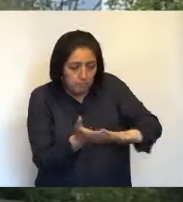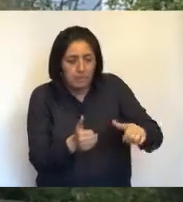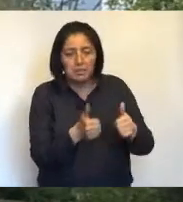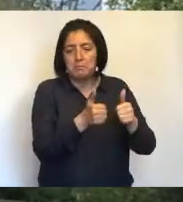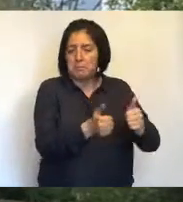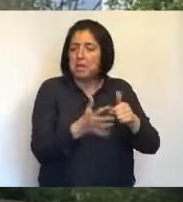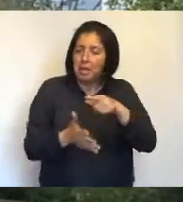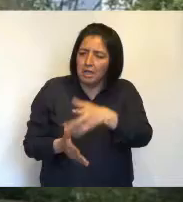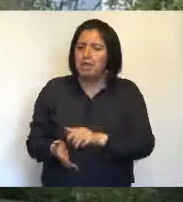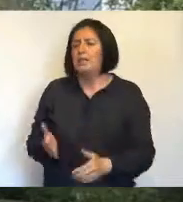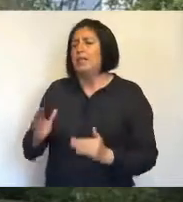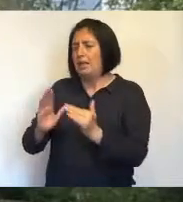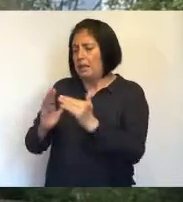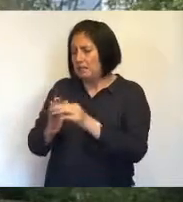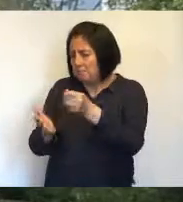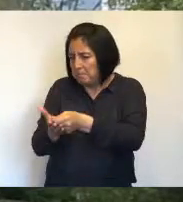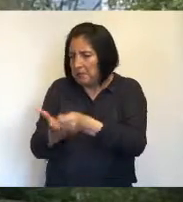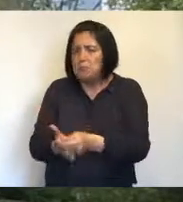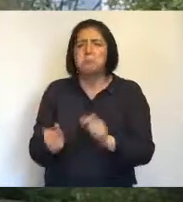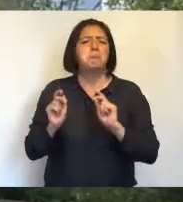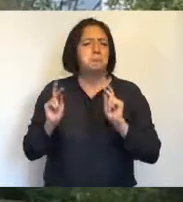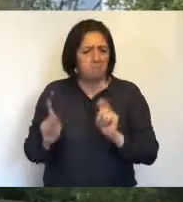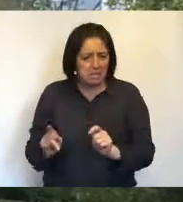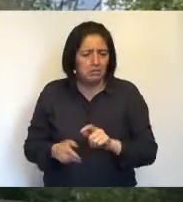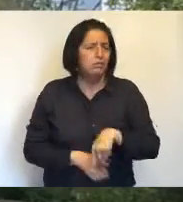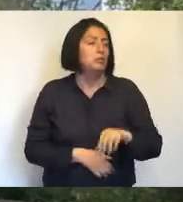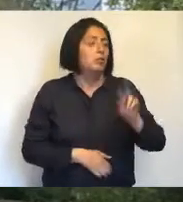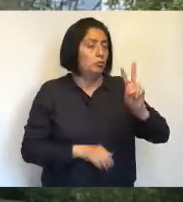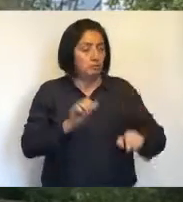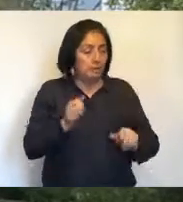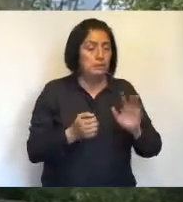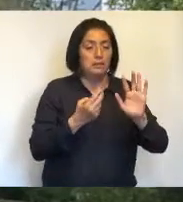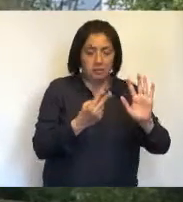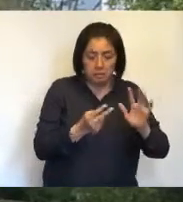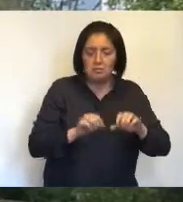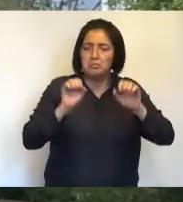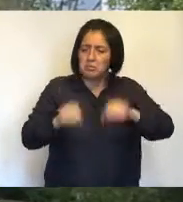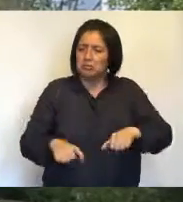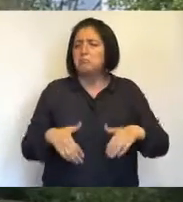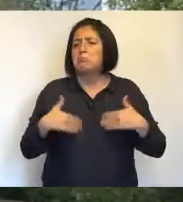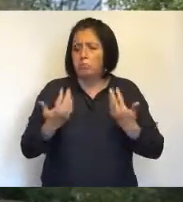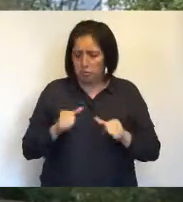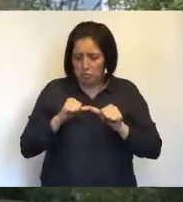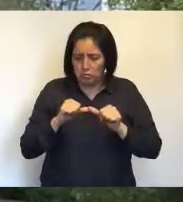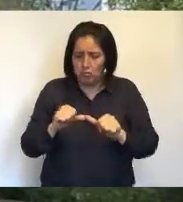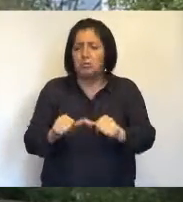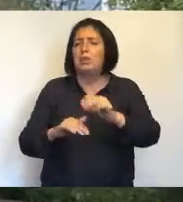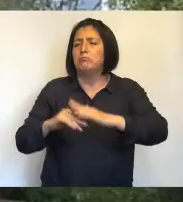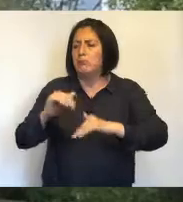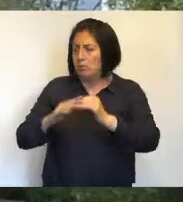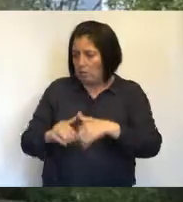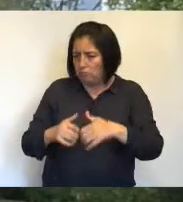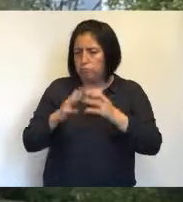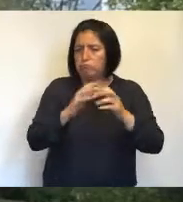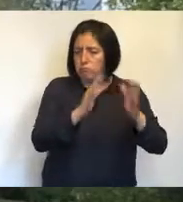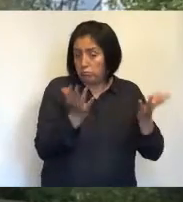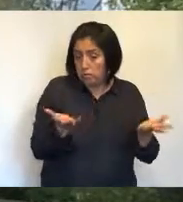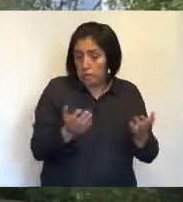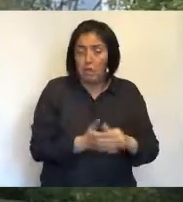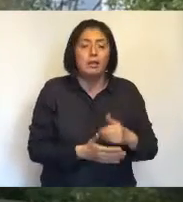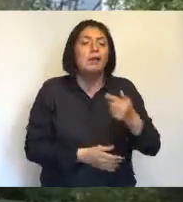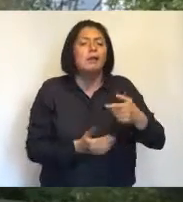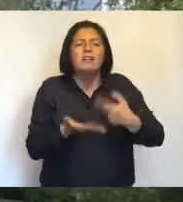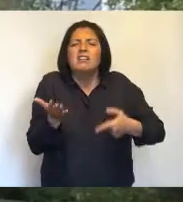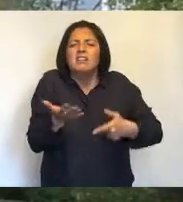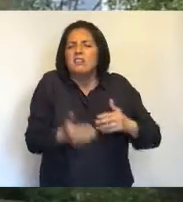predial al día, y todas estas cosas nos van a permitir en el año 2017 poder seguir con las obras. Entre